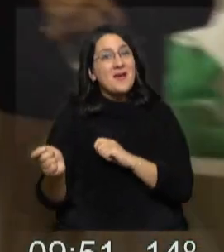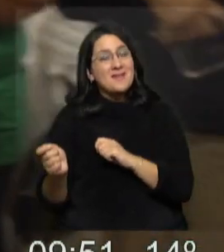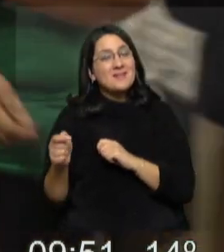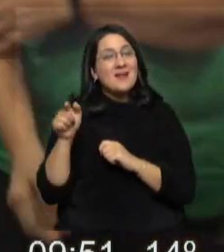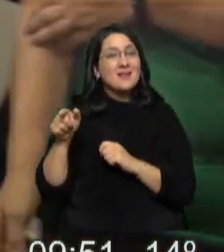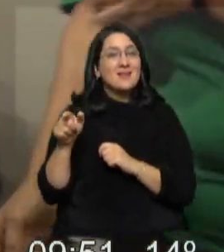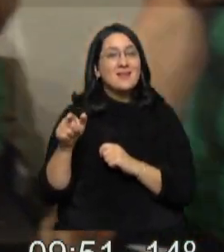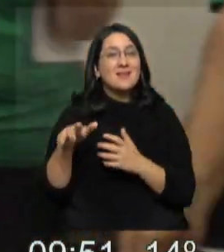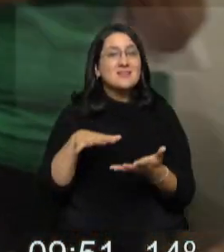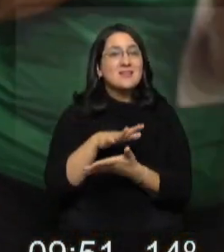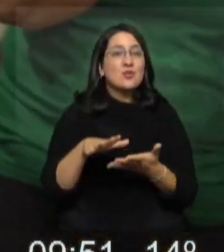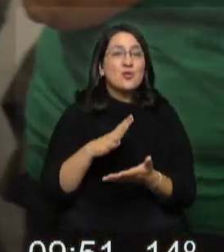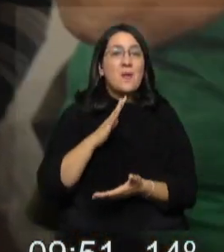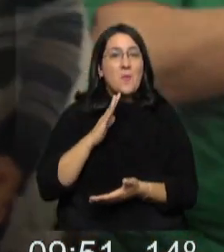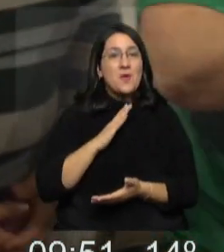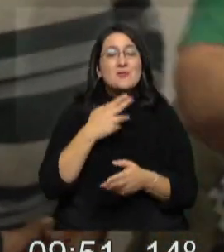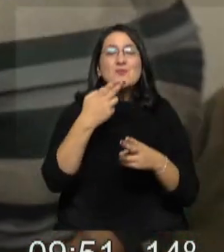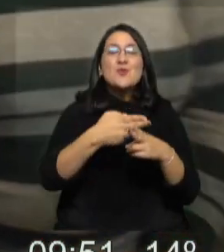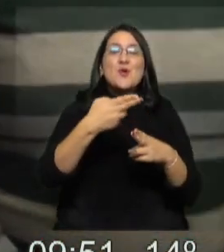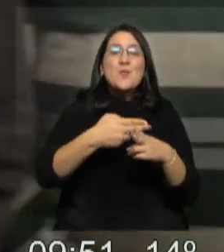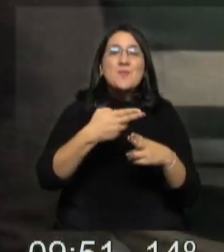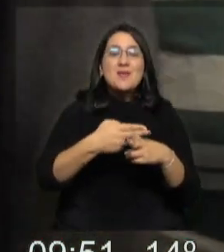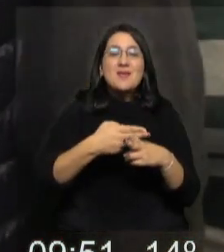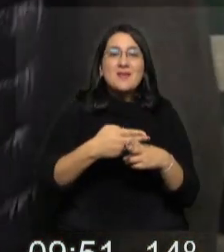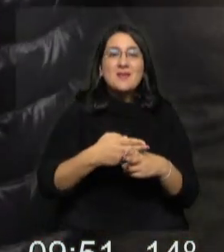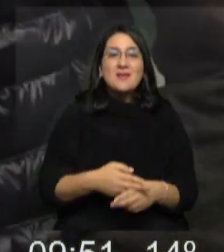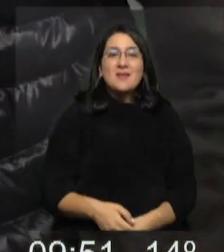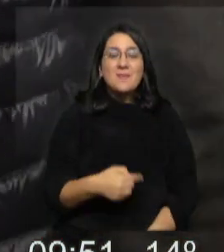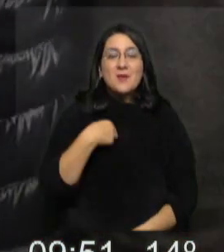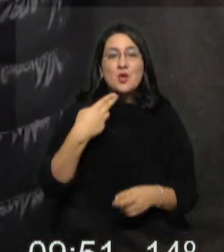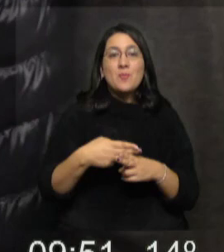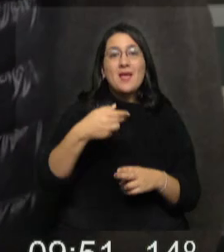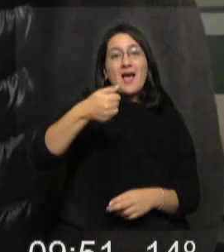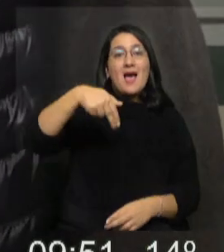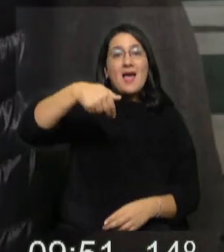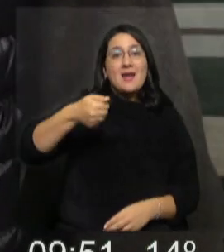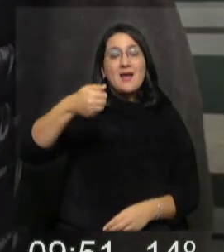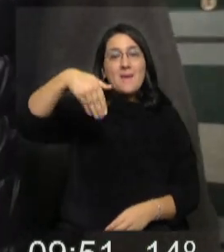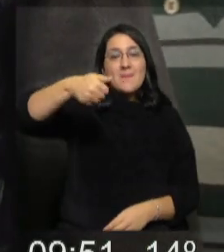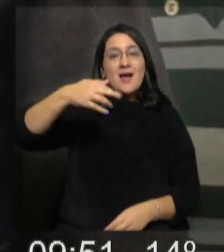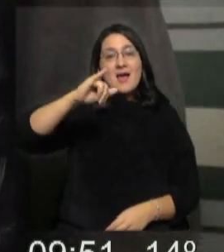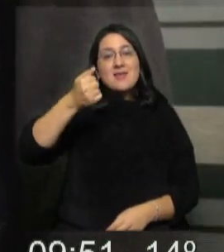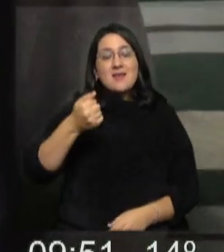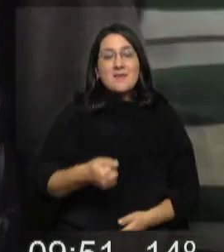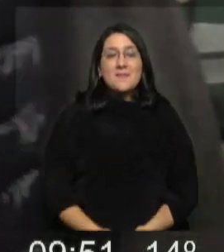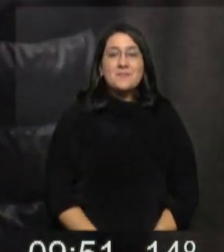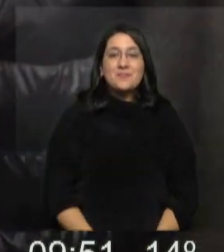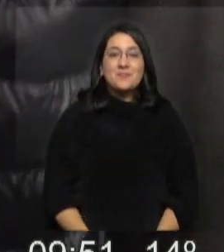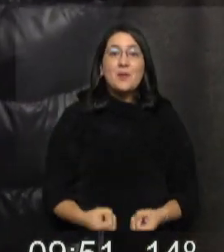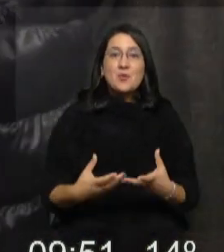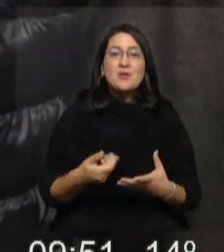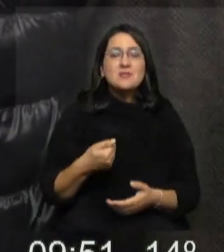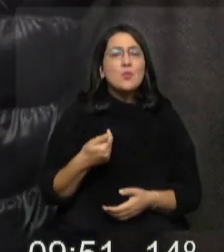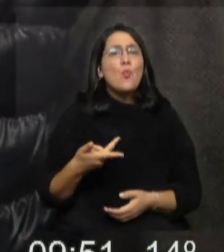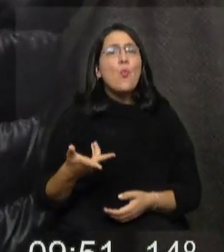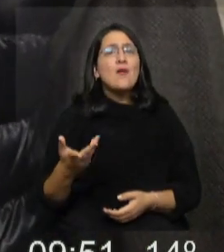lugar, aquí hacia el otro sector. Bueno, ¿cómo es su nombre, vecina? ¿Cómo lo está viviendo usted? Mi nombre es Ana María. Ana María, mire usted. Bueno, Ana María, ¿hace